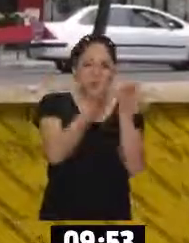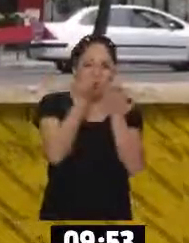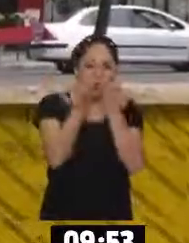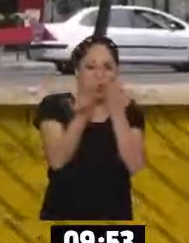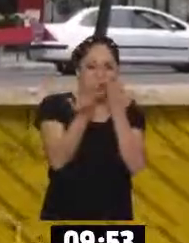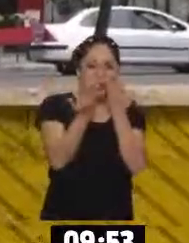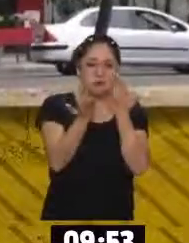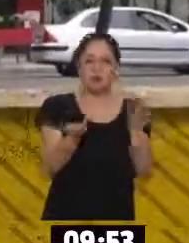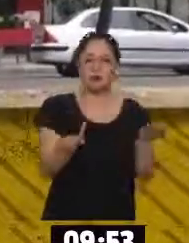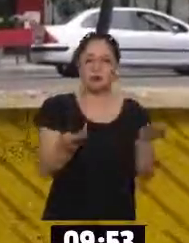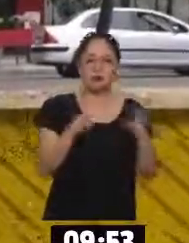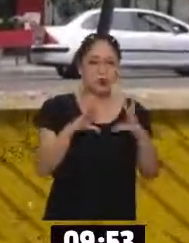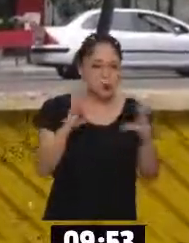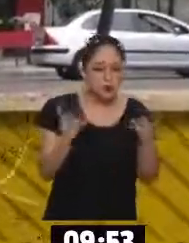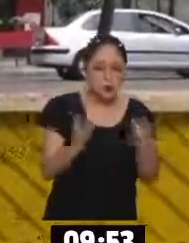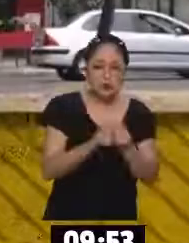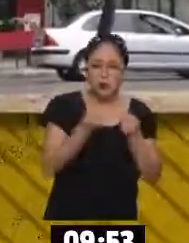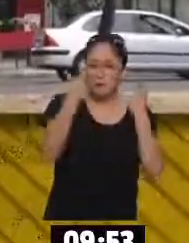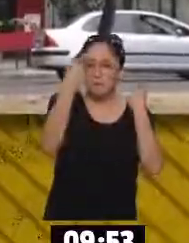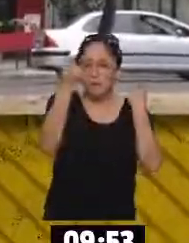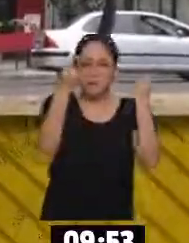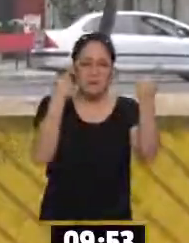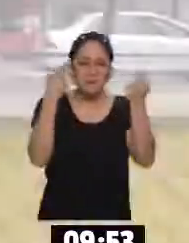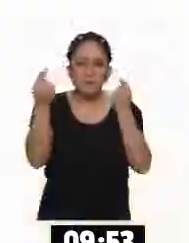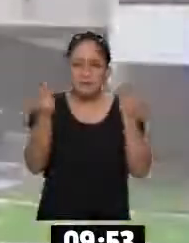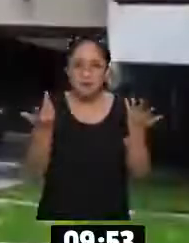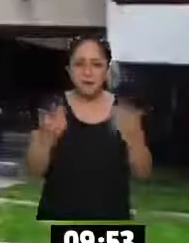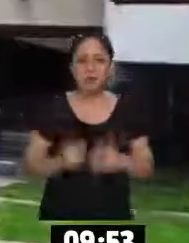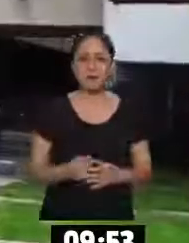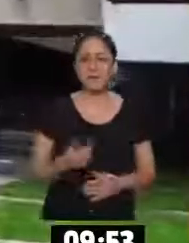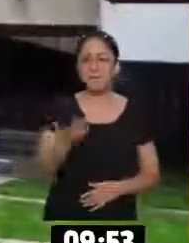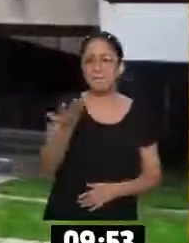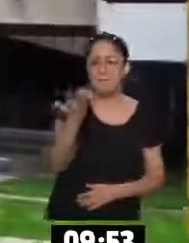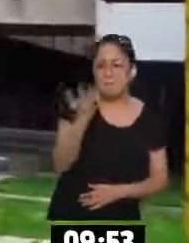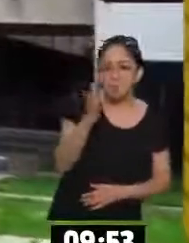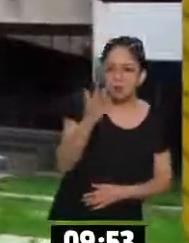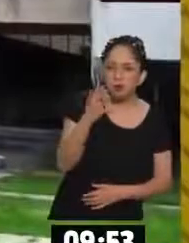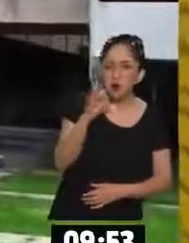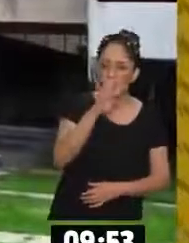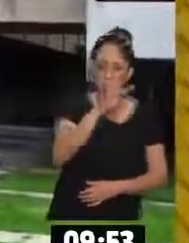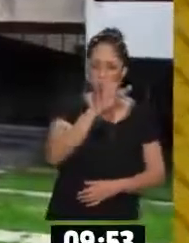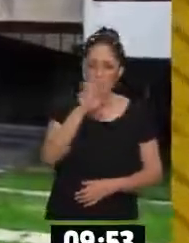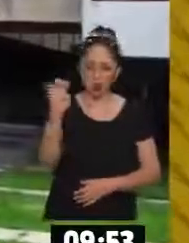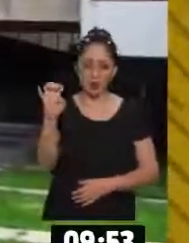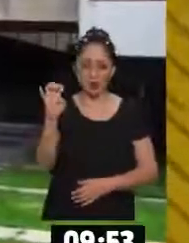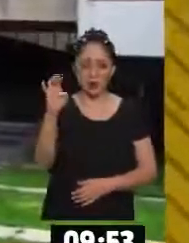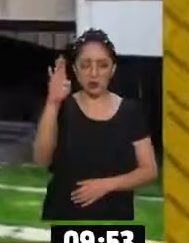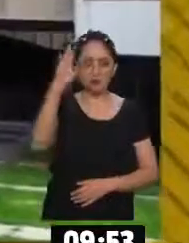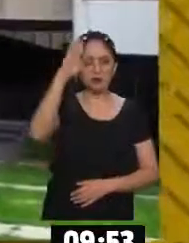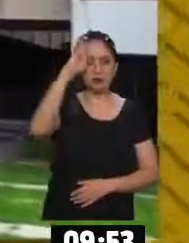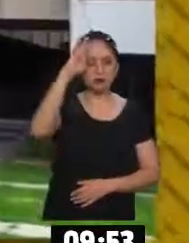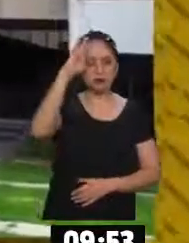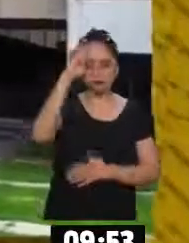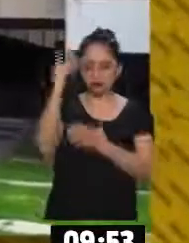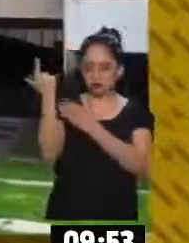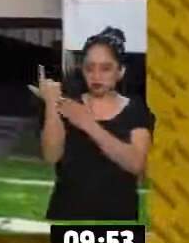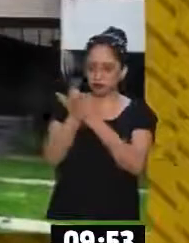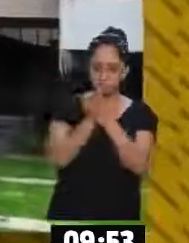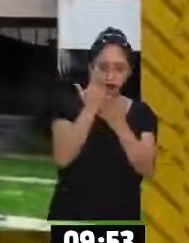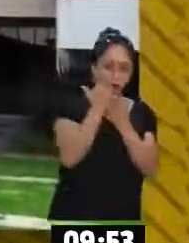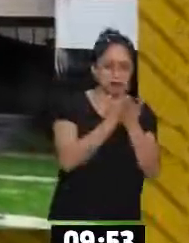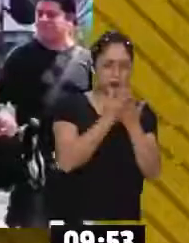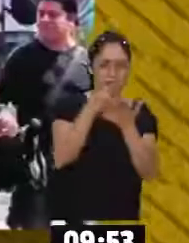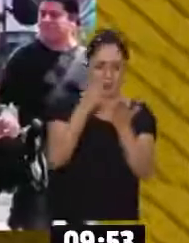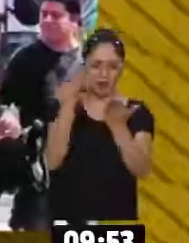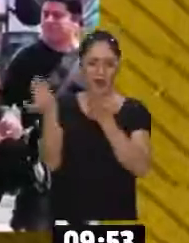Mira, directora, tenemos alrededor muchos más, como 400 y pico. Tenemos una lista enorme de compañeros, así